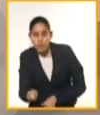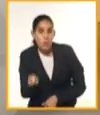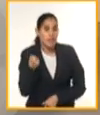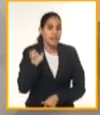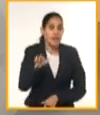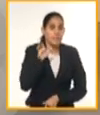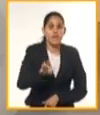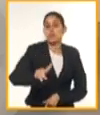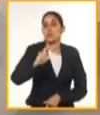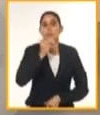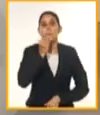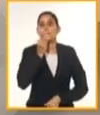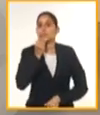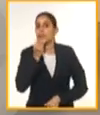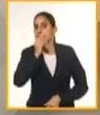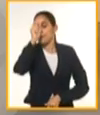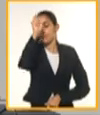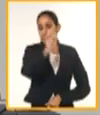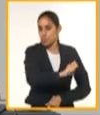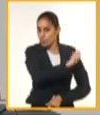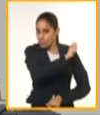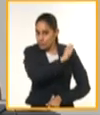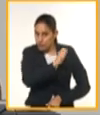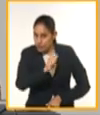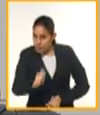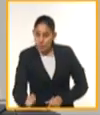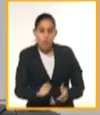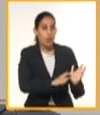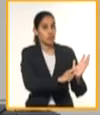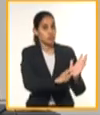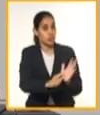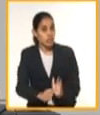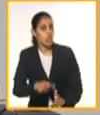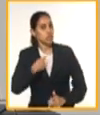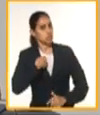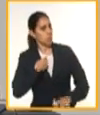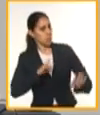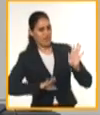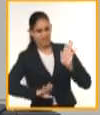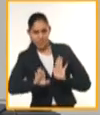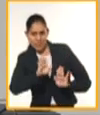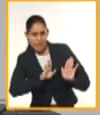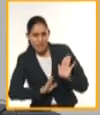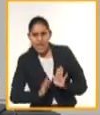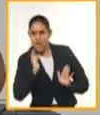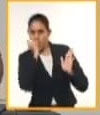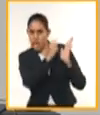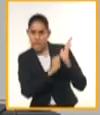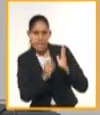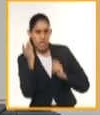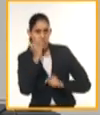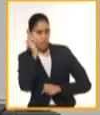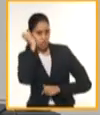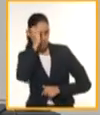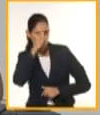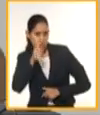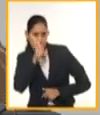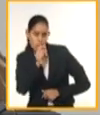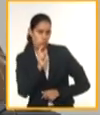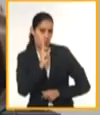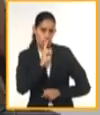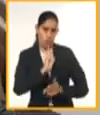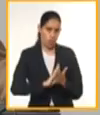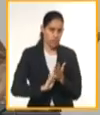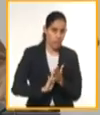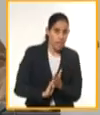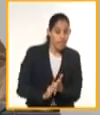puedes reclamar. O sea, no quiero defender ni la postura de Trump ni la de J.D. Vance, pero realmente le dijo cosas claras. A